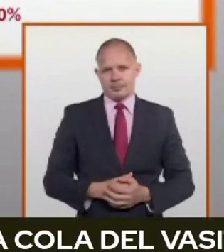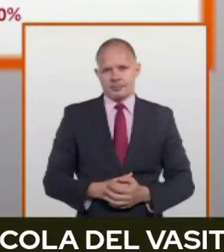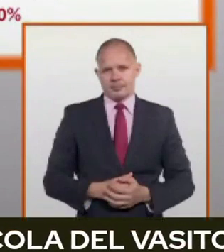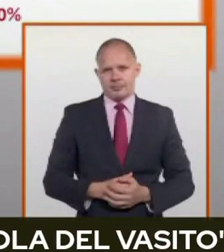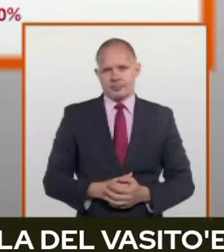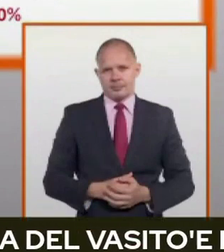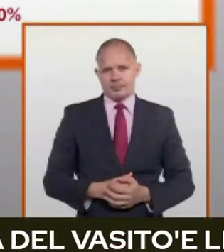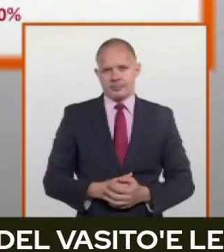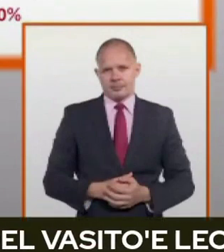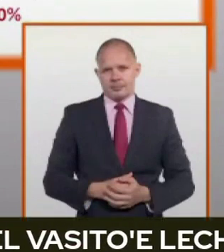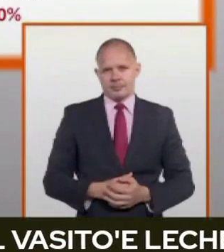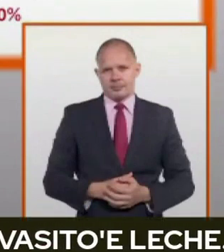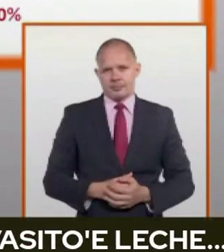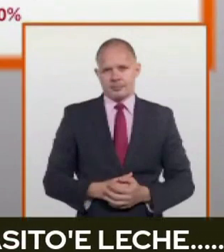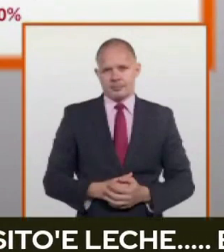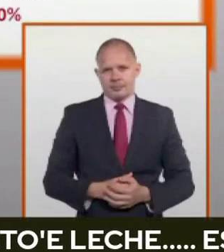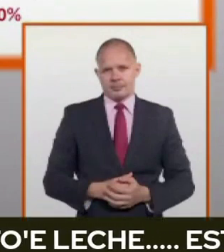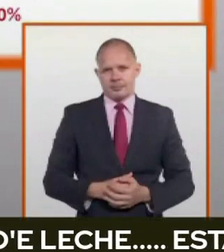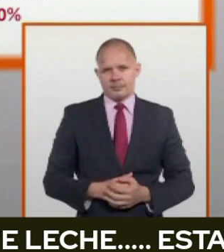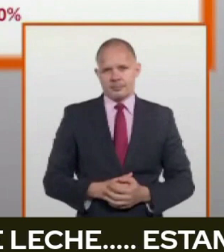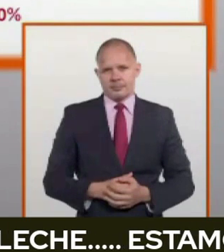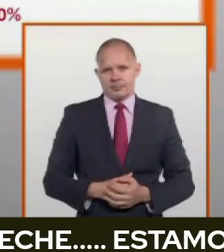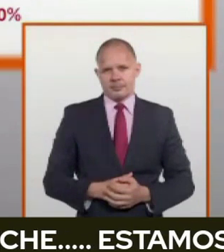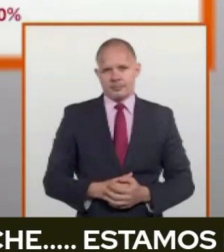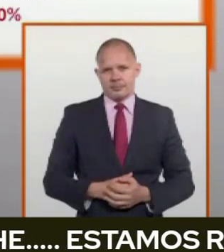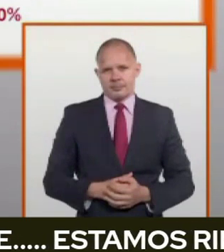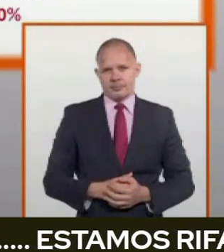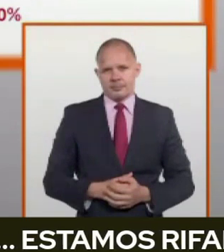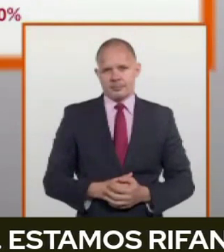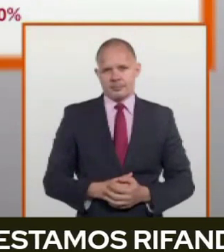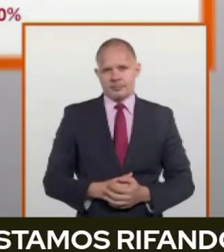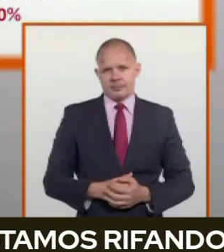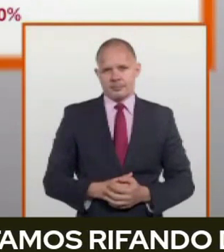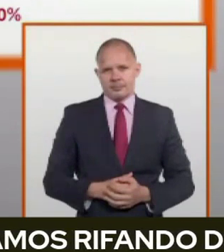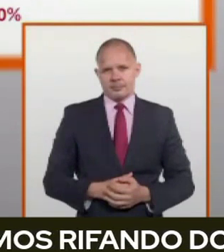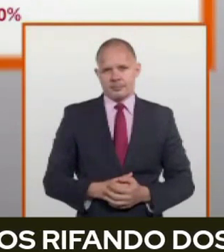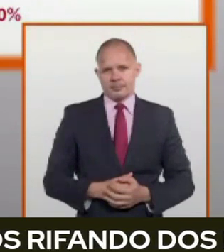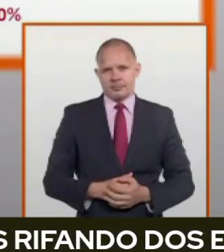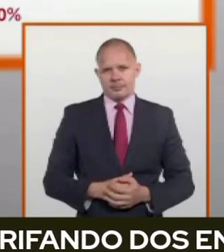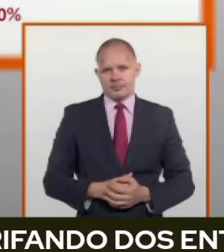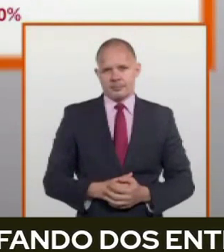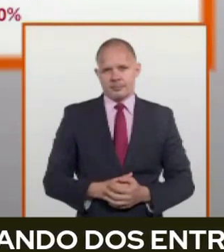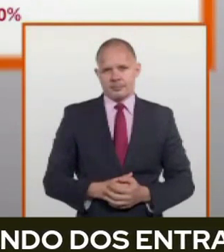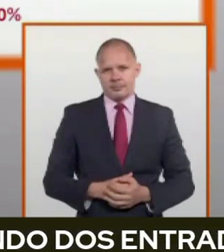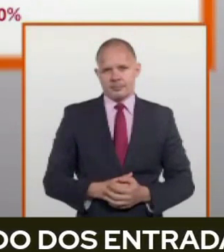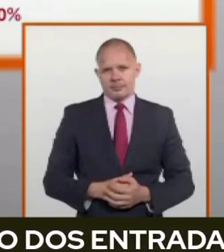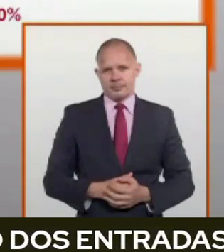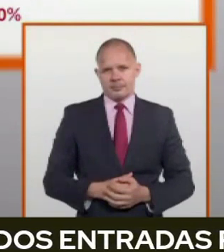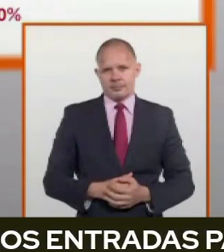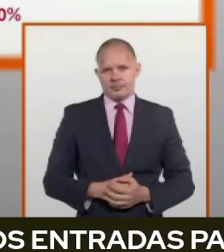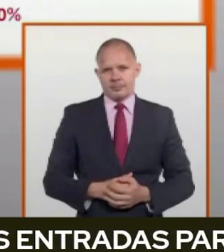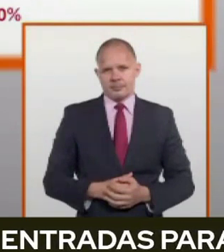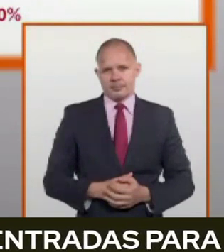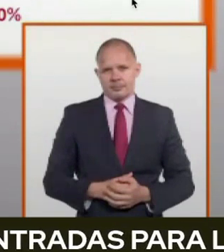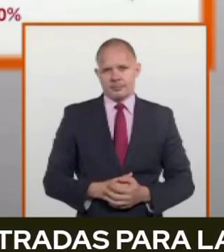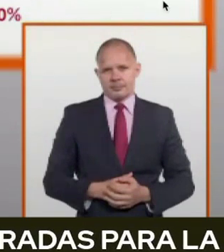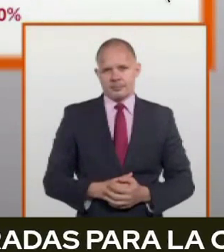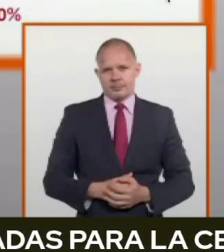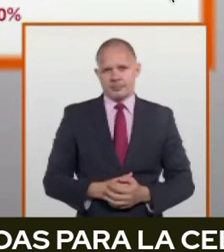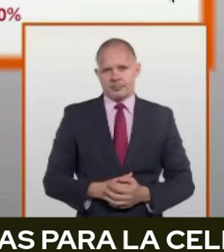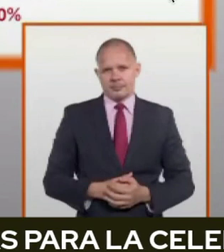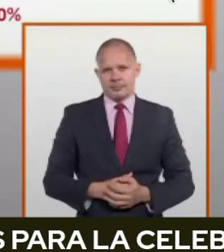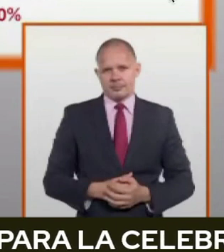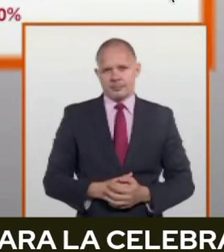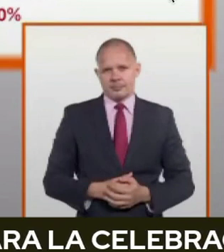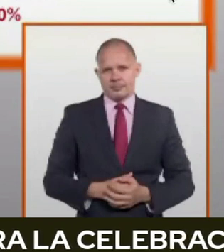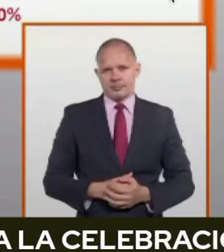una dispositiva para explicar mamá hace falta nada más saber cómo la gente donde la gente compra donde el cubano compra yo estoy interesado en que la gente en